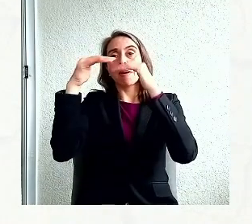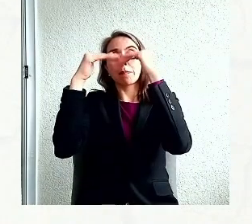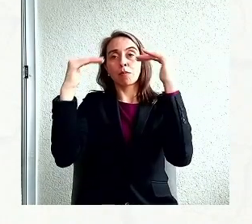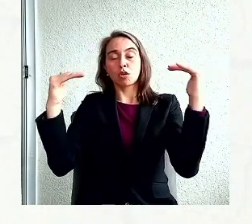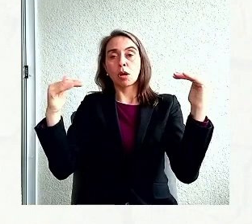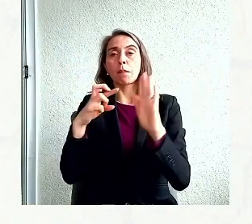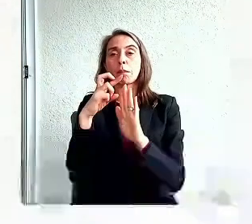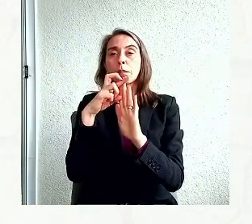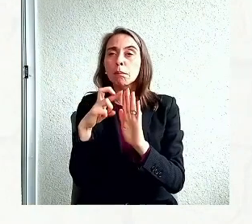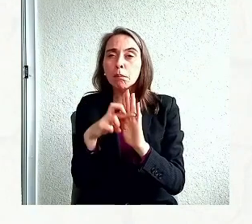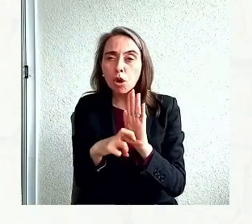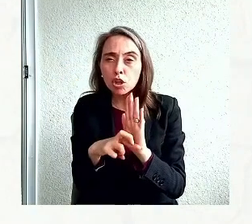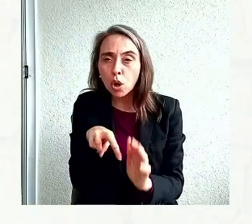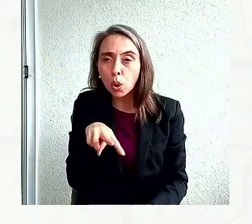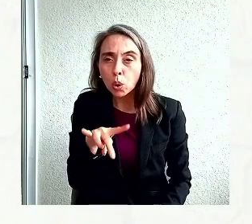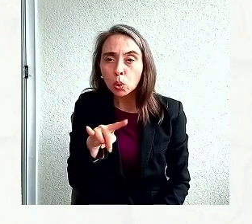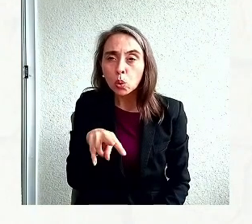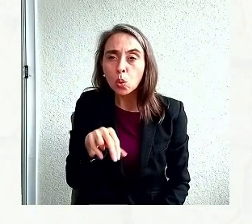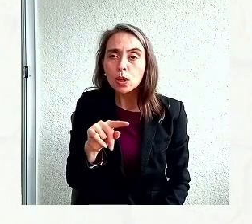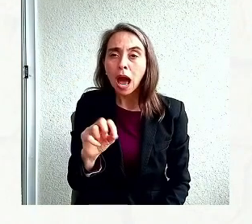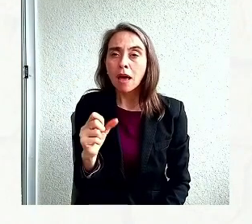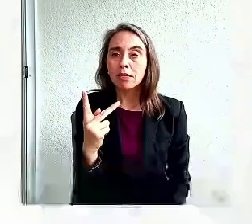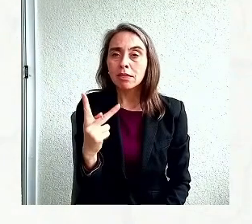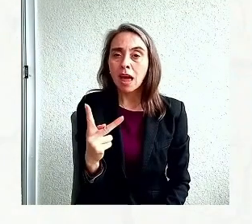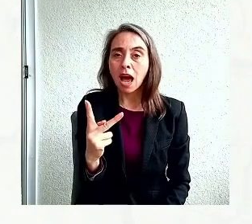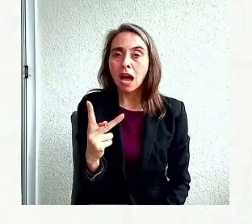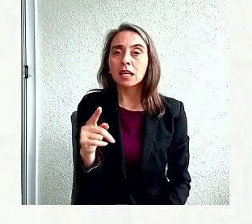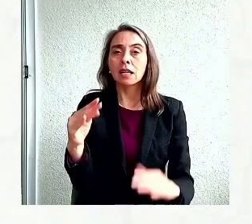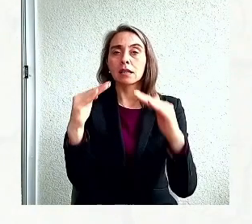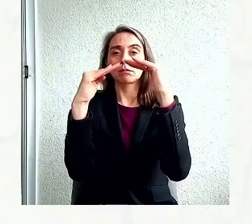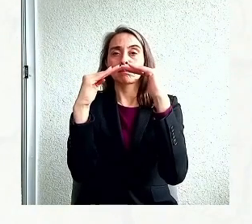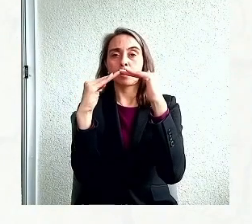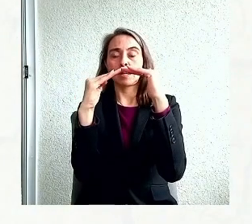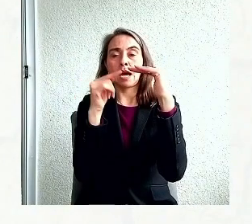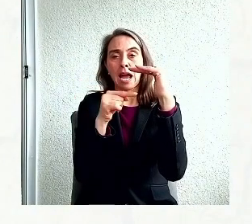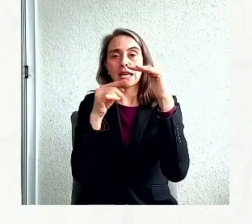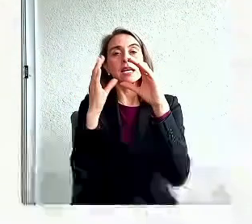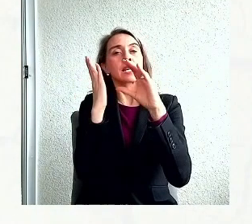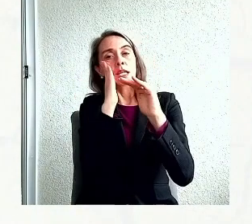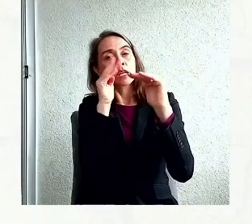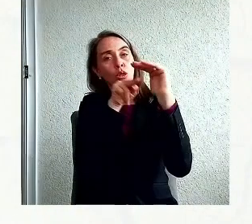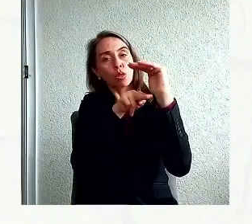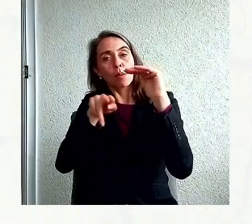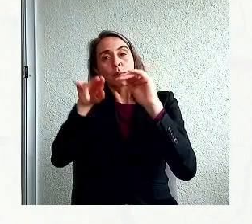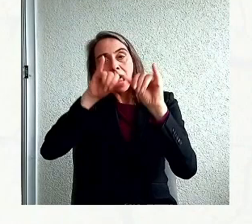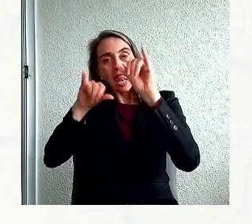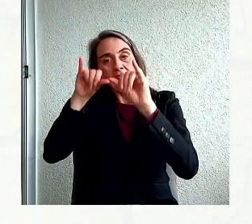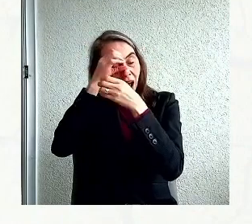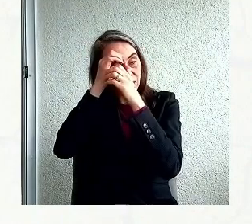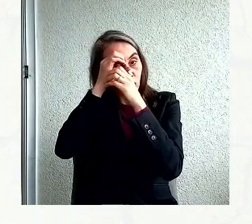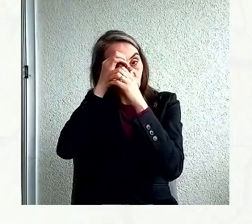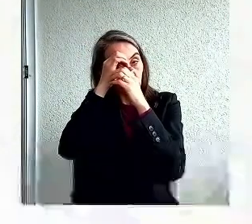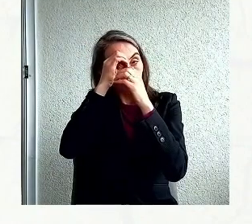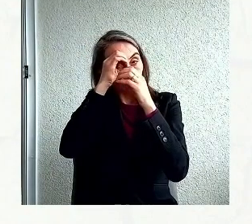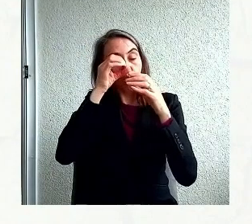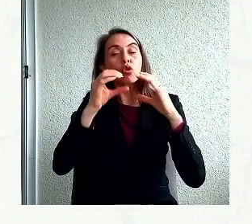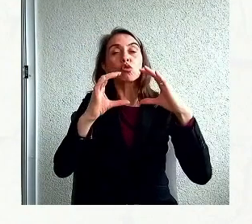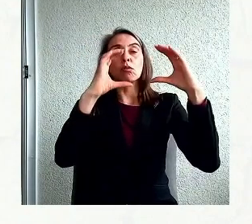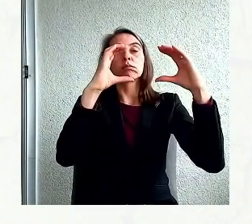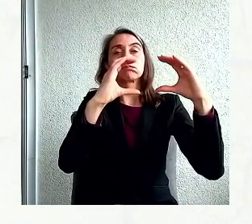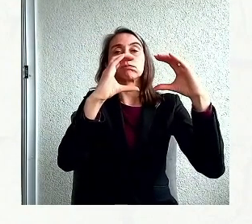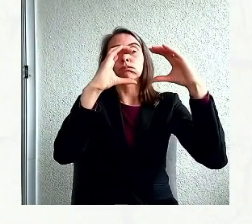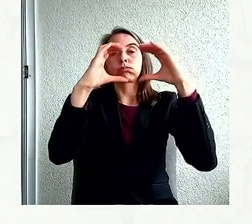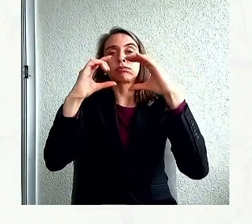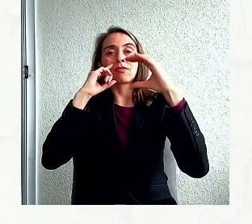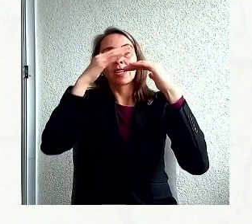como ya he mencionado, ¿cierto?, de la cordillera de los Andes, ¿ya? Los instrumentos que en estos laboratorios refugio están instalados nos permiten